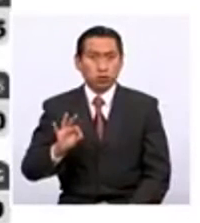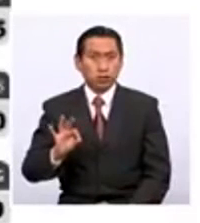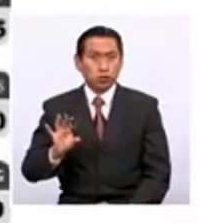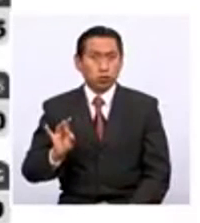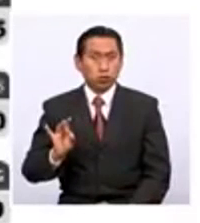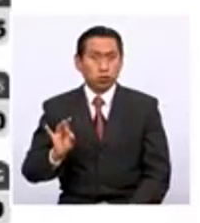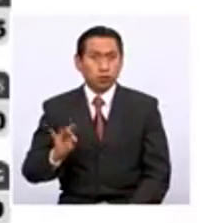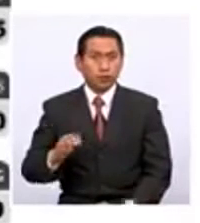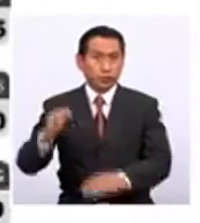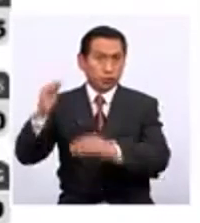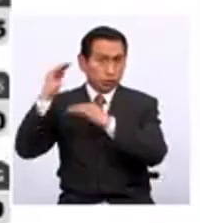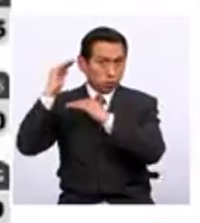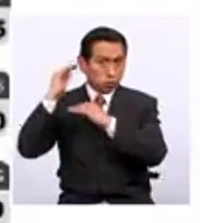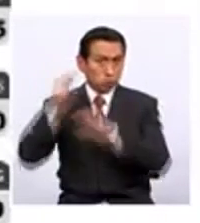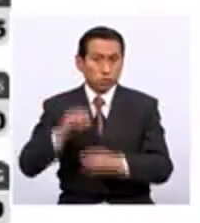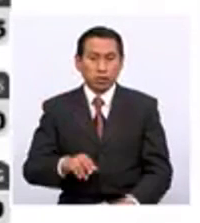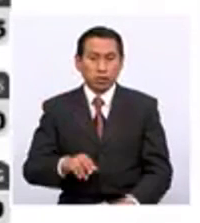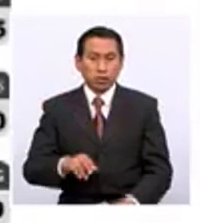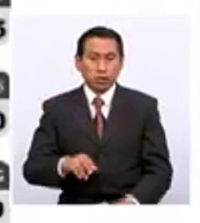1.898, Santa Cruz,